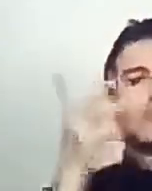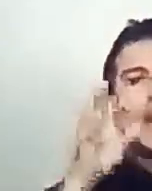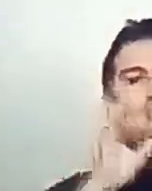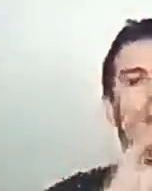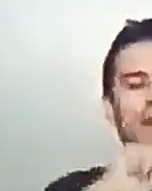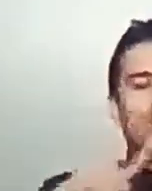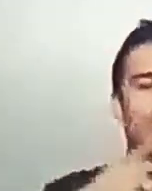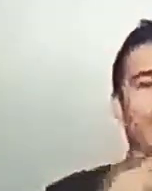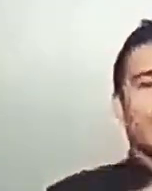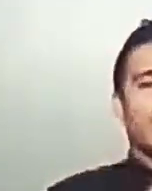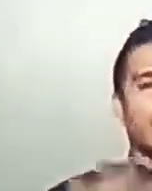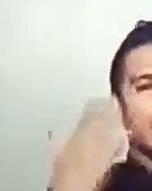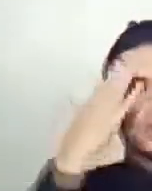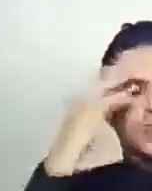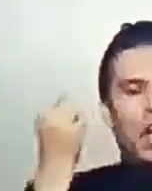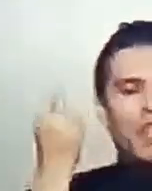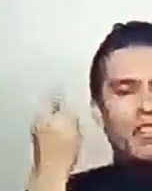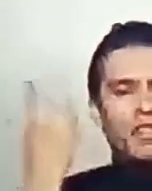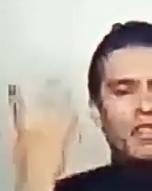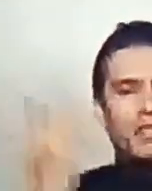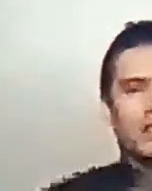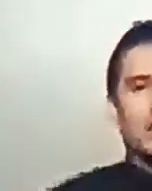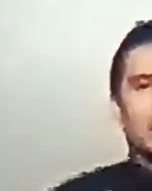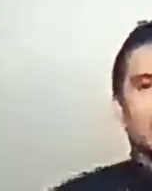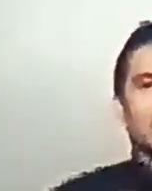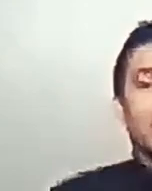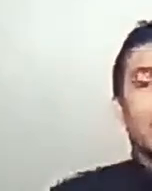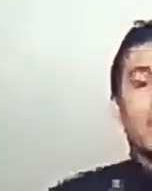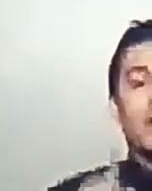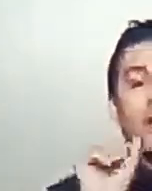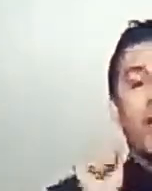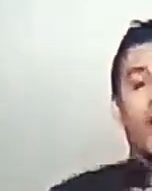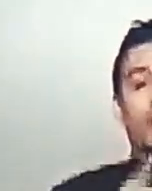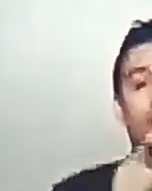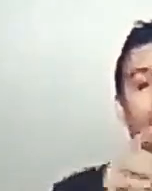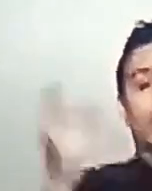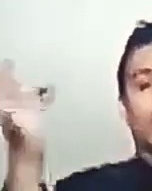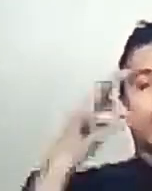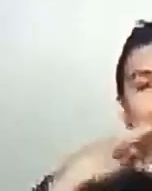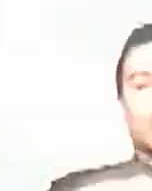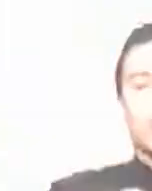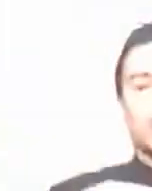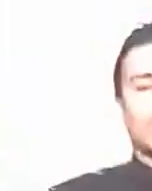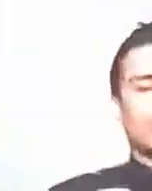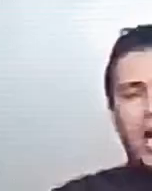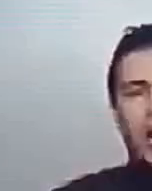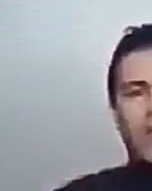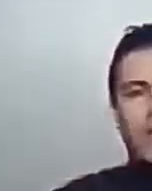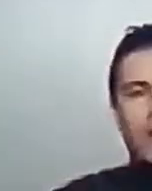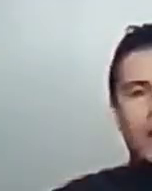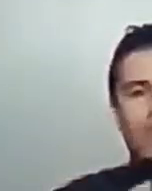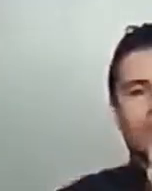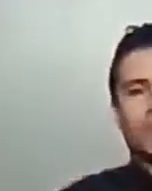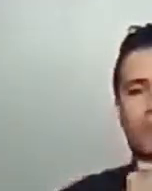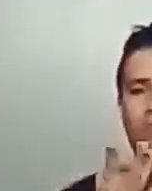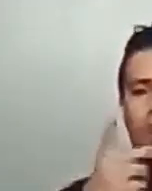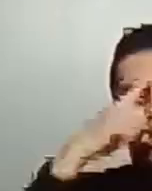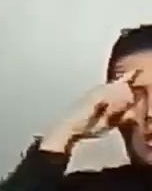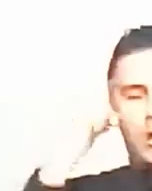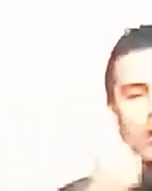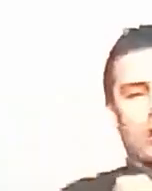ejecutado. Eso va a cambiar, porque con tu voto haremos posible el cambio que todos queremos. Gracias,